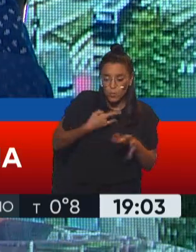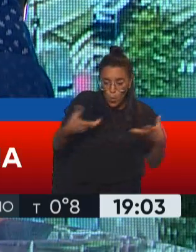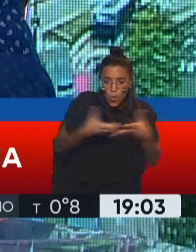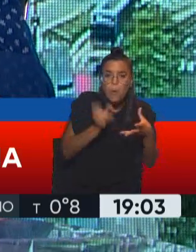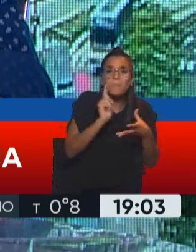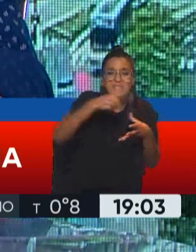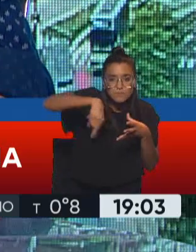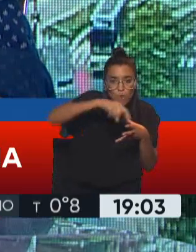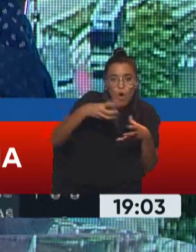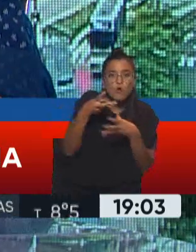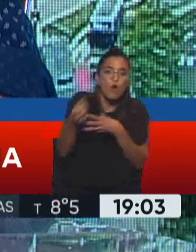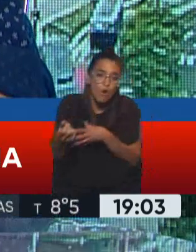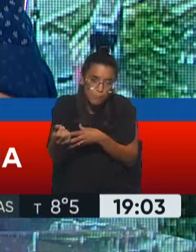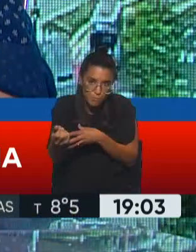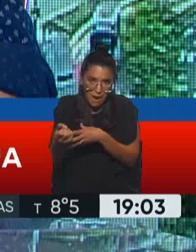Fue una autocompra, o sea, digamos, después,